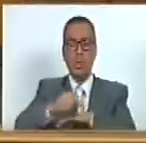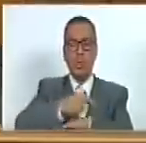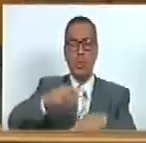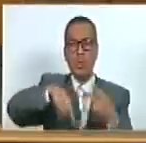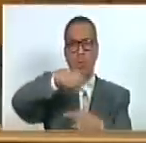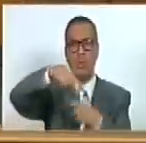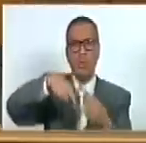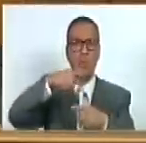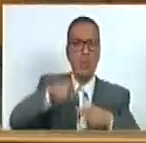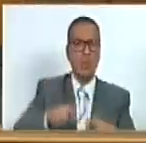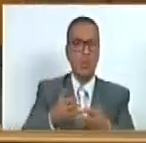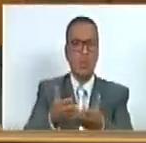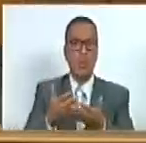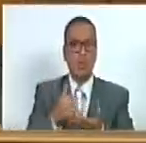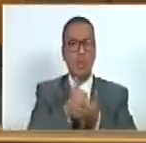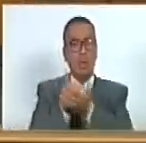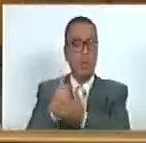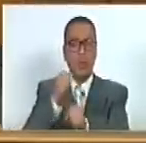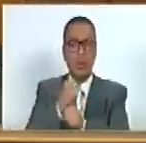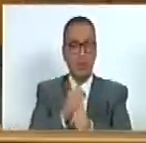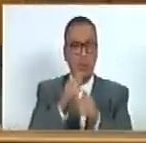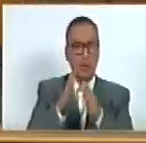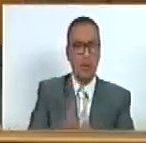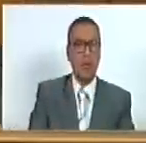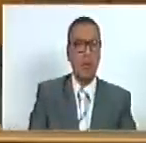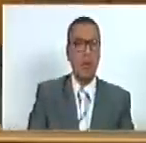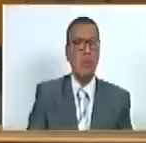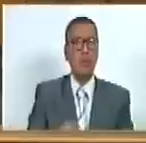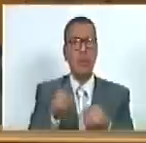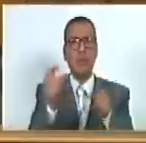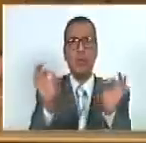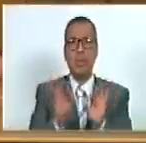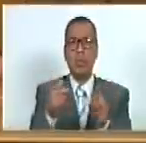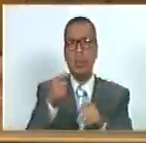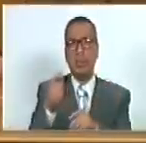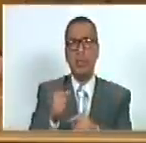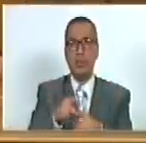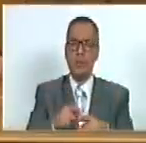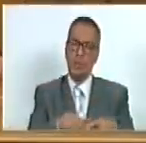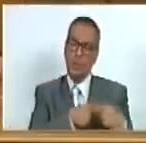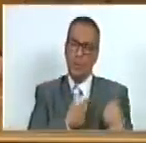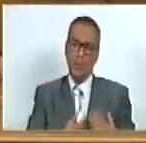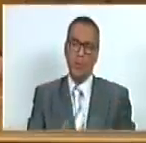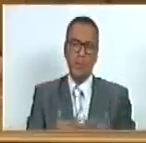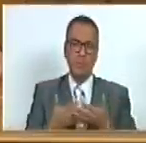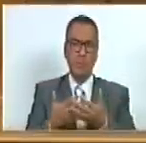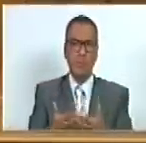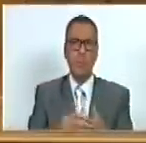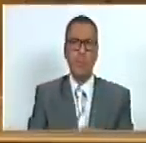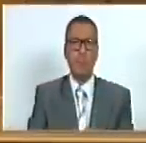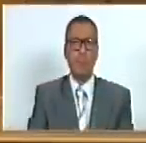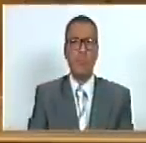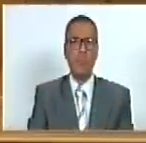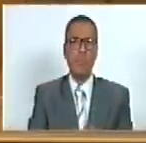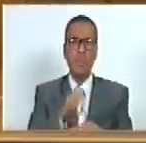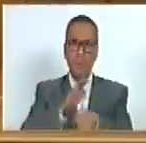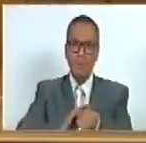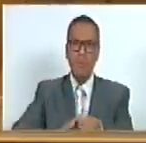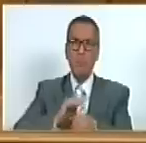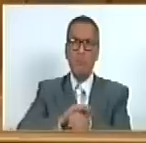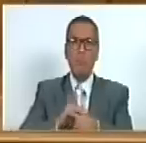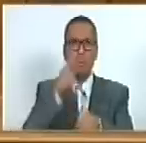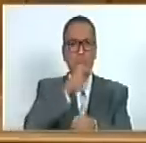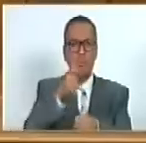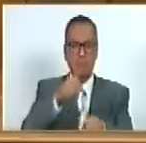revolucionario a favor de la clase obrera, sin plata, pero con el amor y el cariño de un